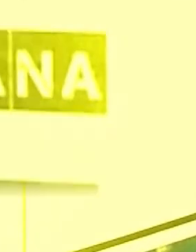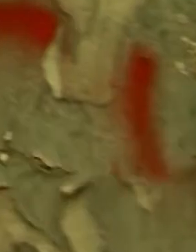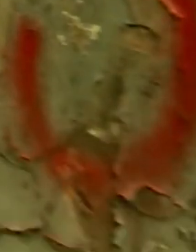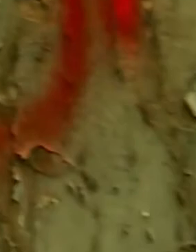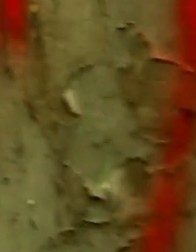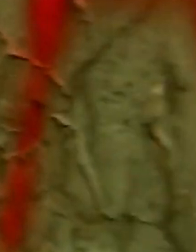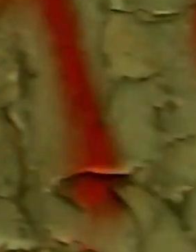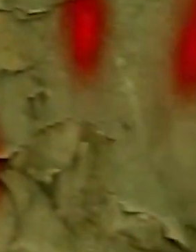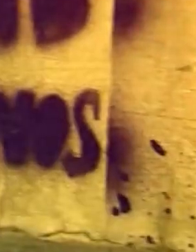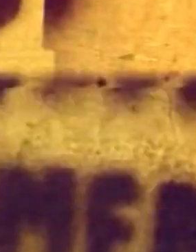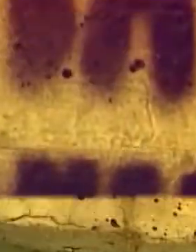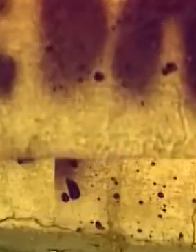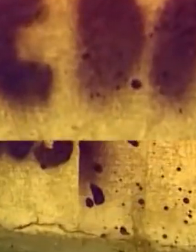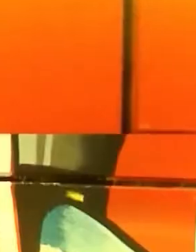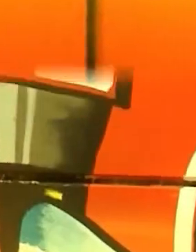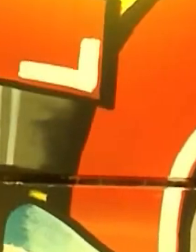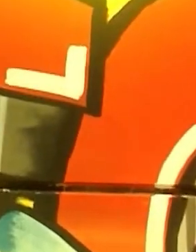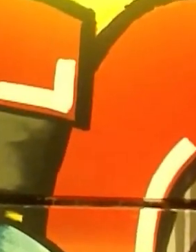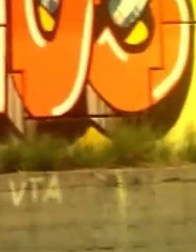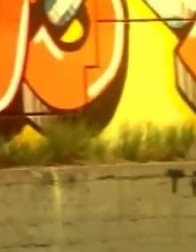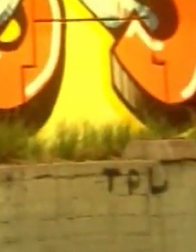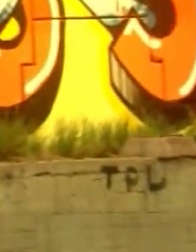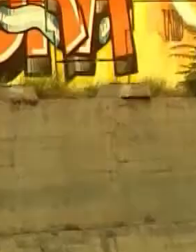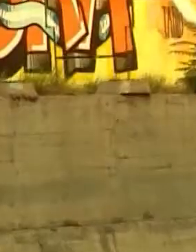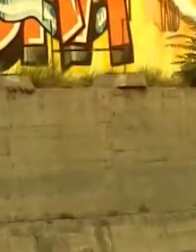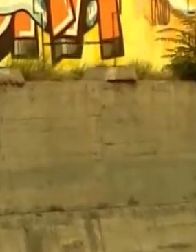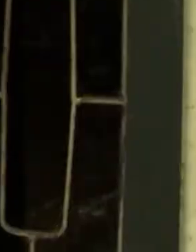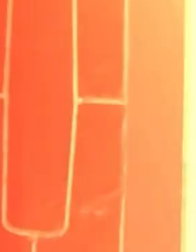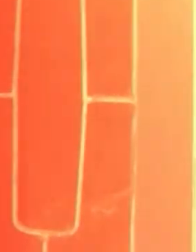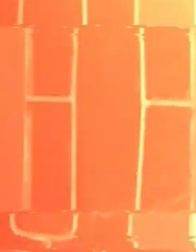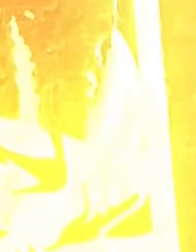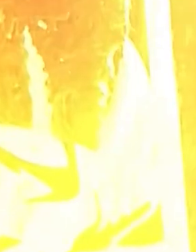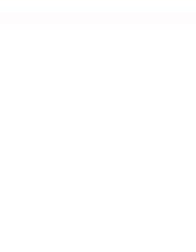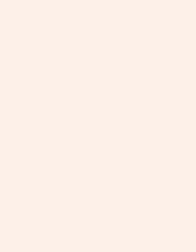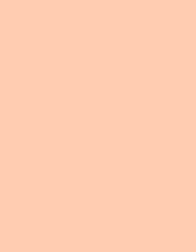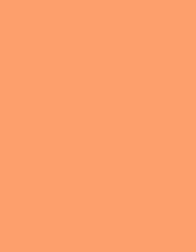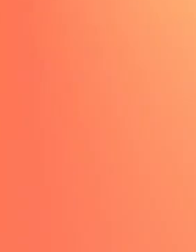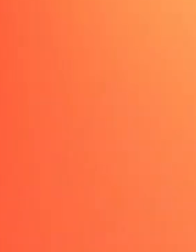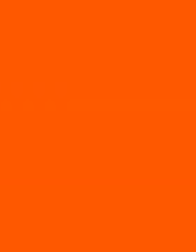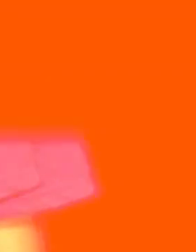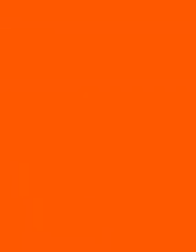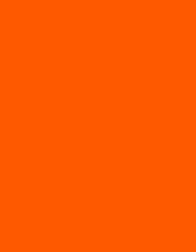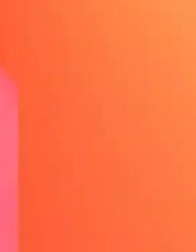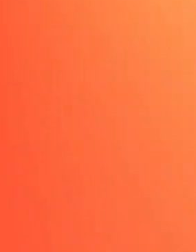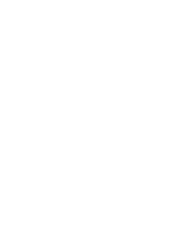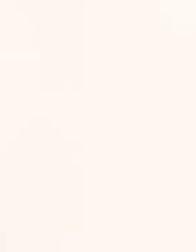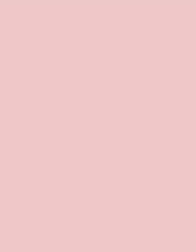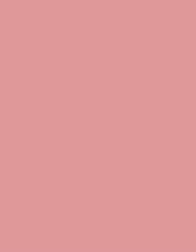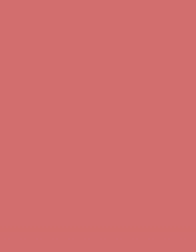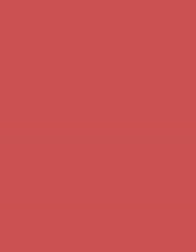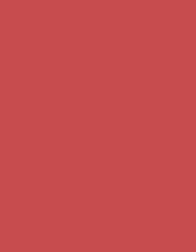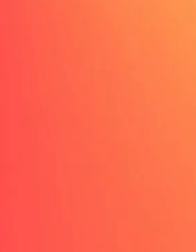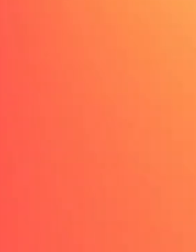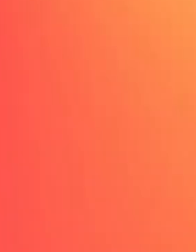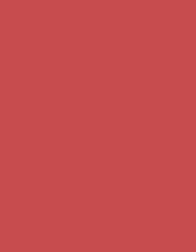Somos dos, somos dos, somos dos, somos dos, somos todo. Y somos dos, somos dos, somos dos. Y somos dos, somos dos,